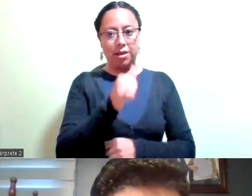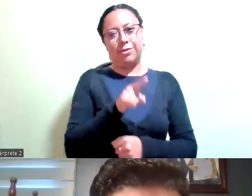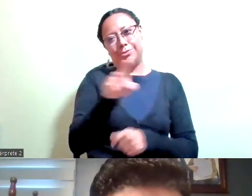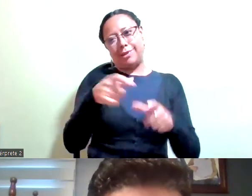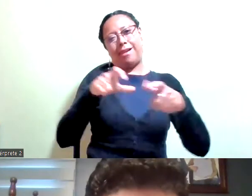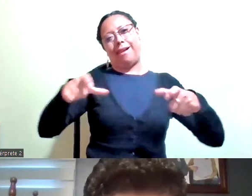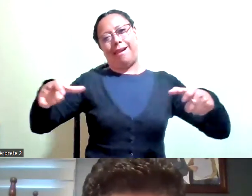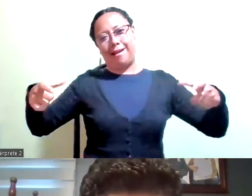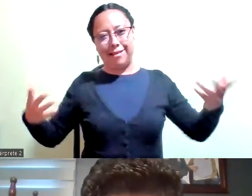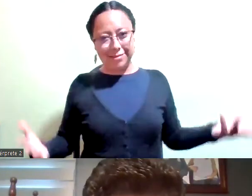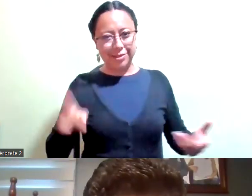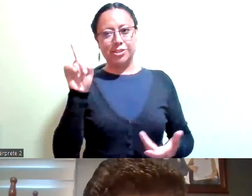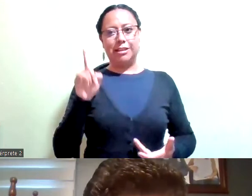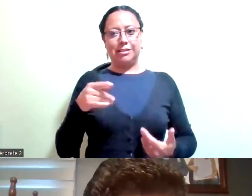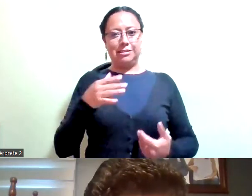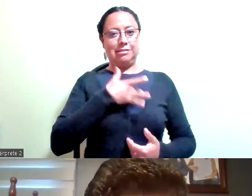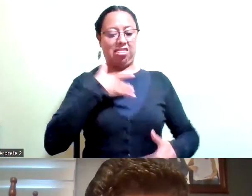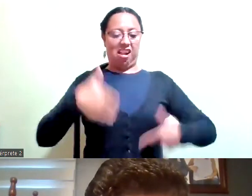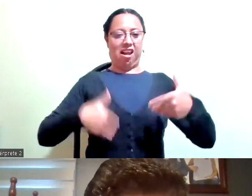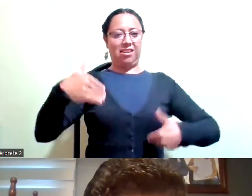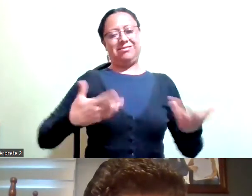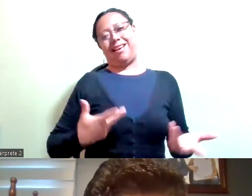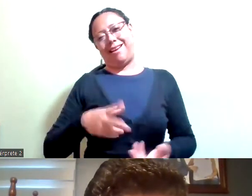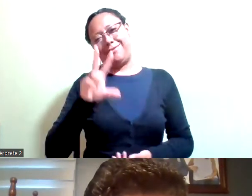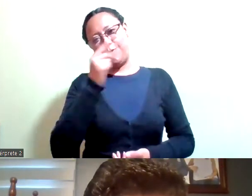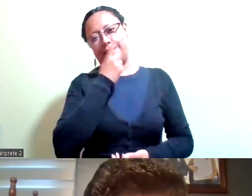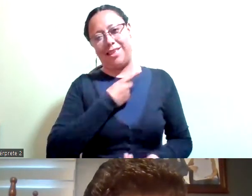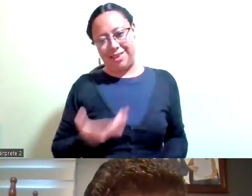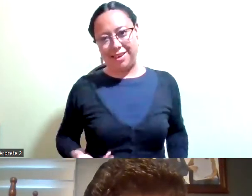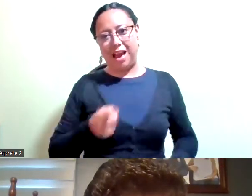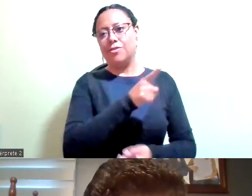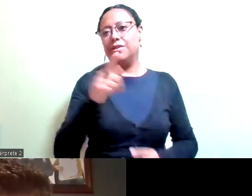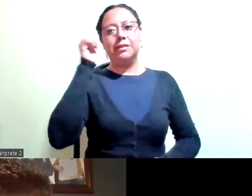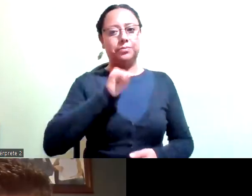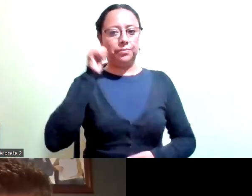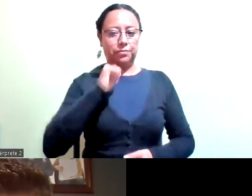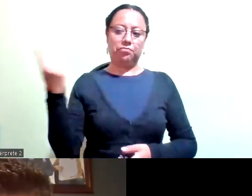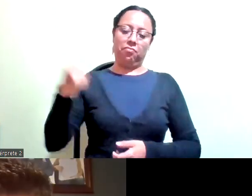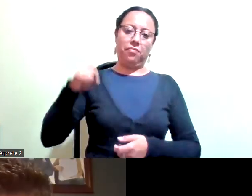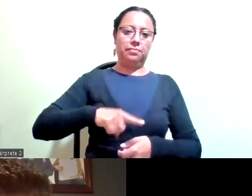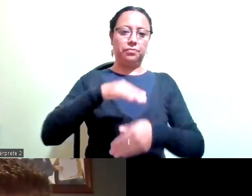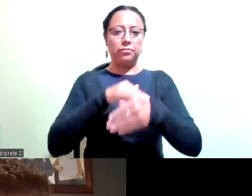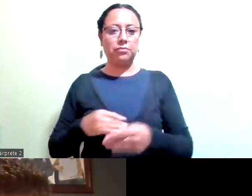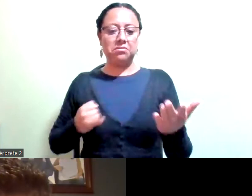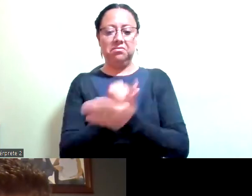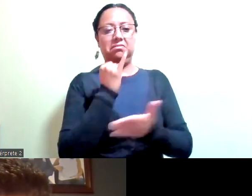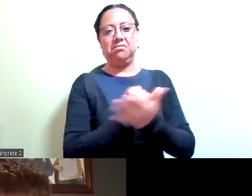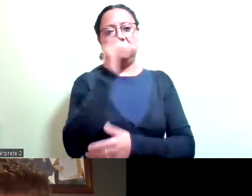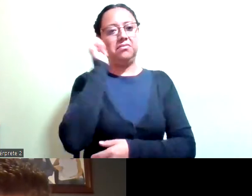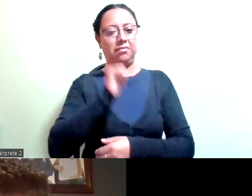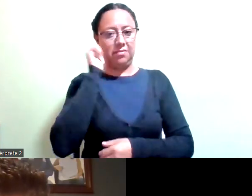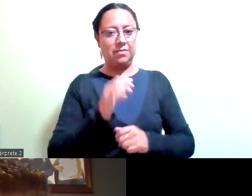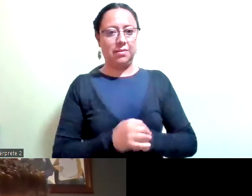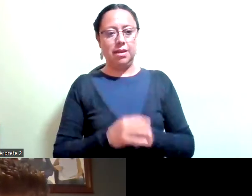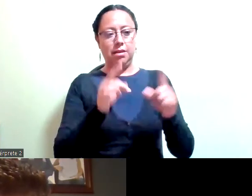aplanadora, ¿no? Entonces no me venga con eso. Entonces ahora resulta que el débil le pega al fuerte. Gracias, pero creo